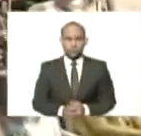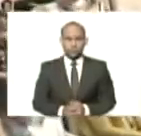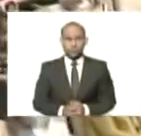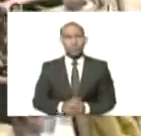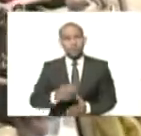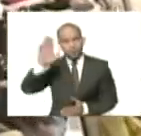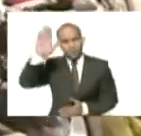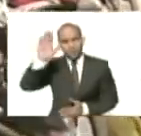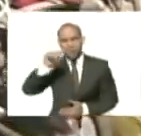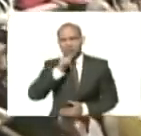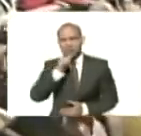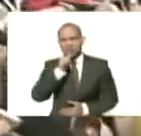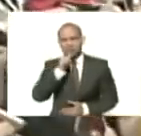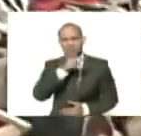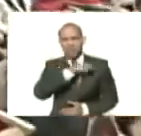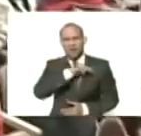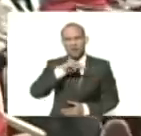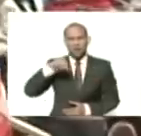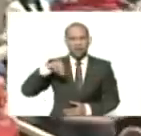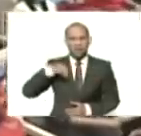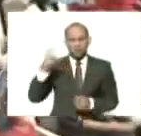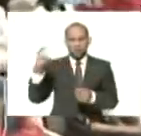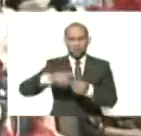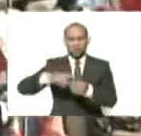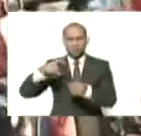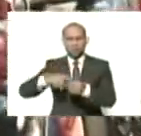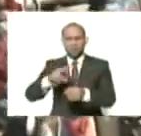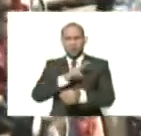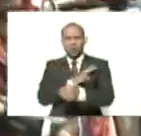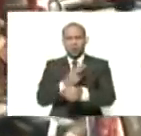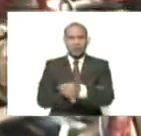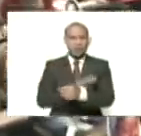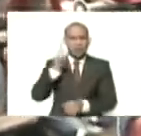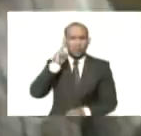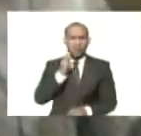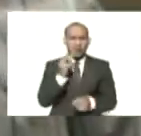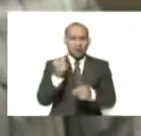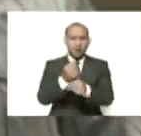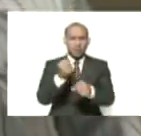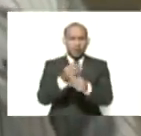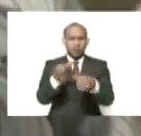Levanten la mano los que fueron miembros de la Fuerza Bolivariana de los Trabajadores.